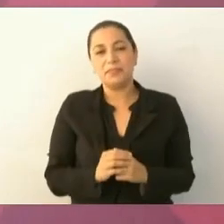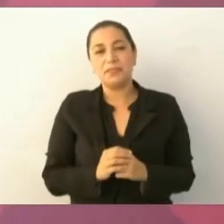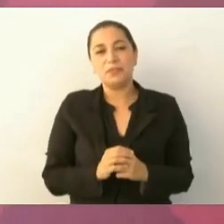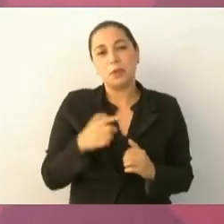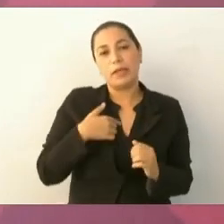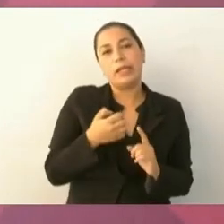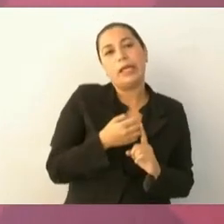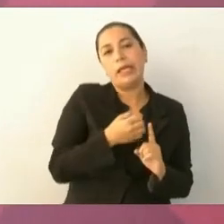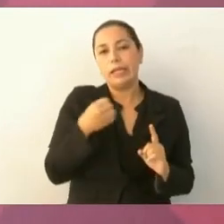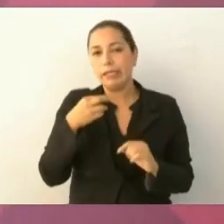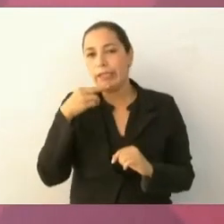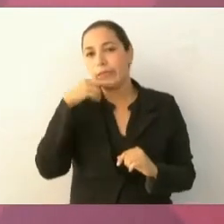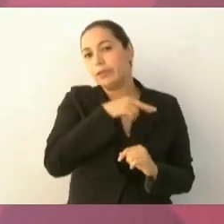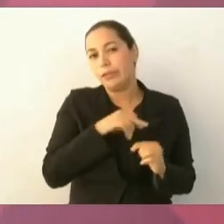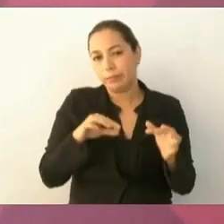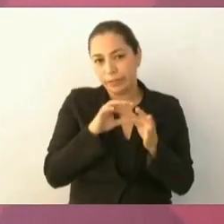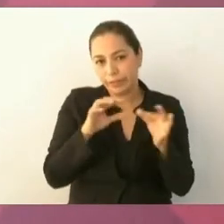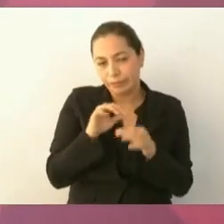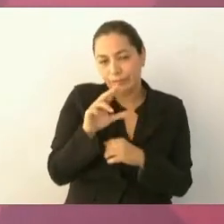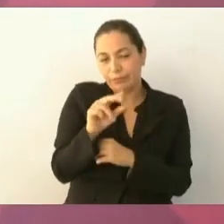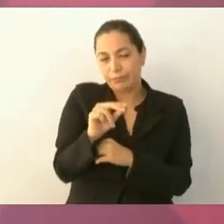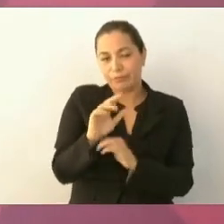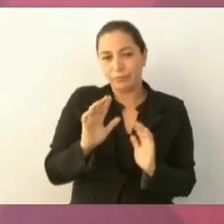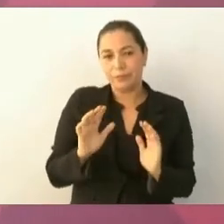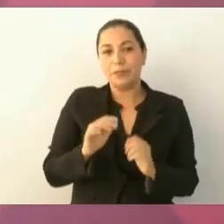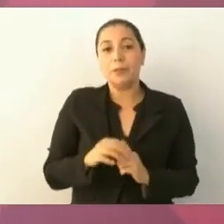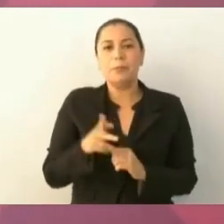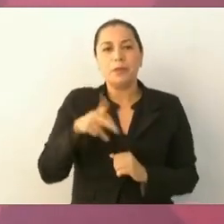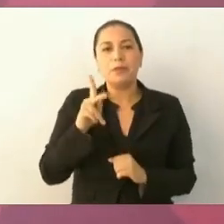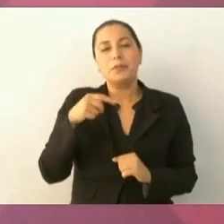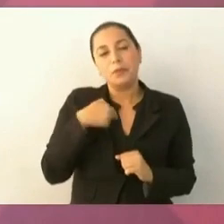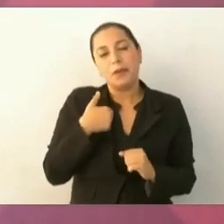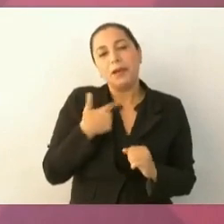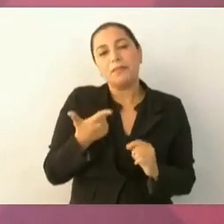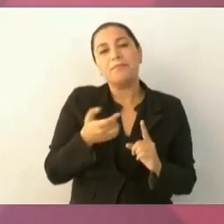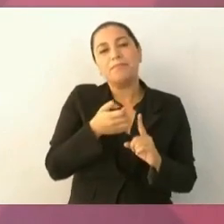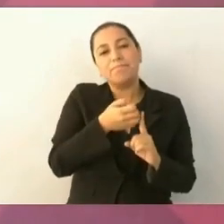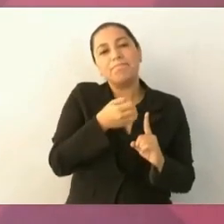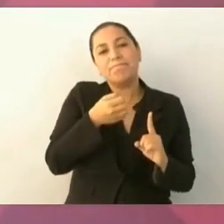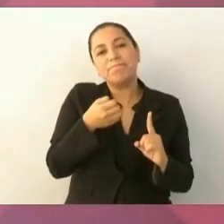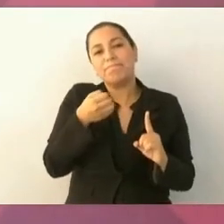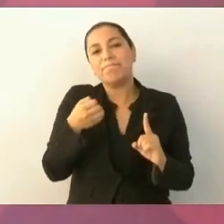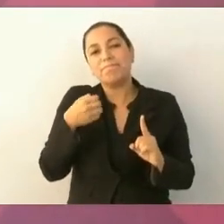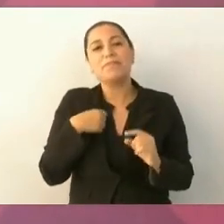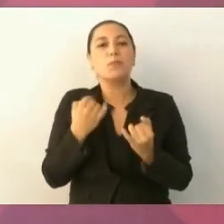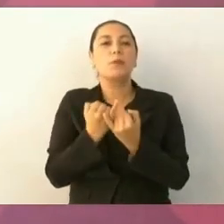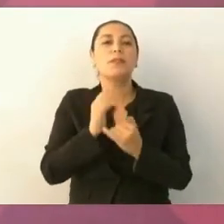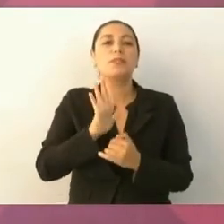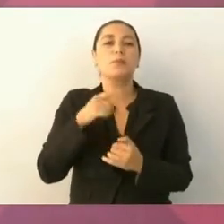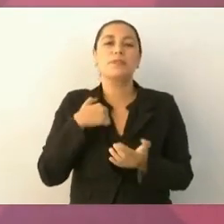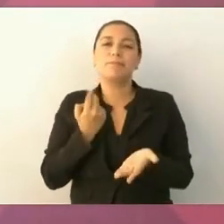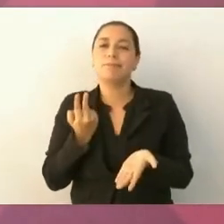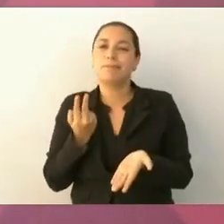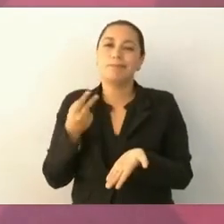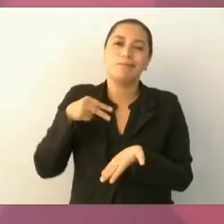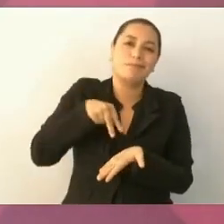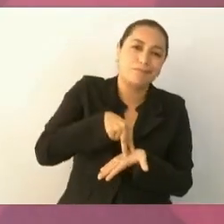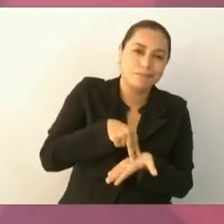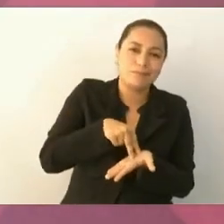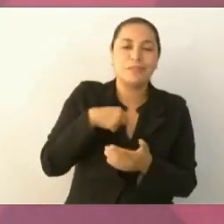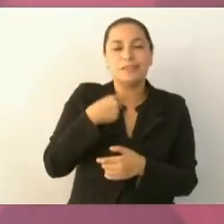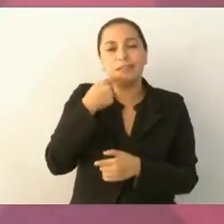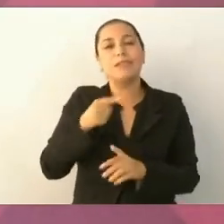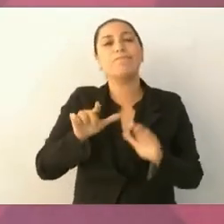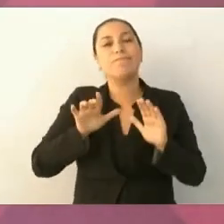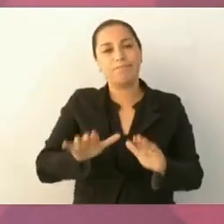rápido y en lo que duraba parado en un solo pie, decía yo, acabar